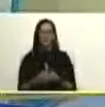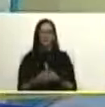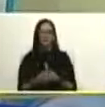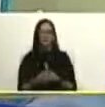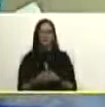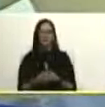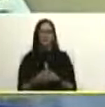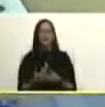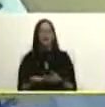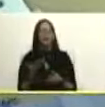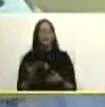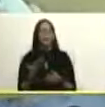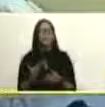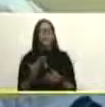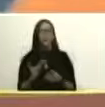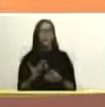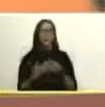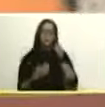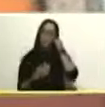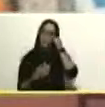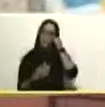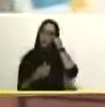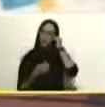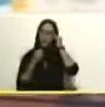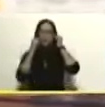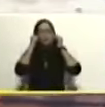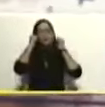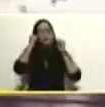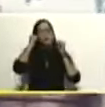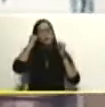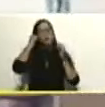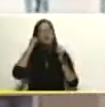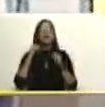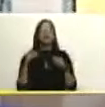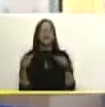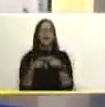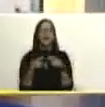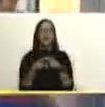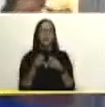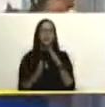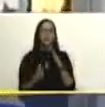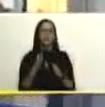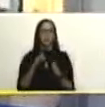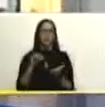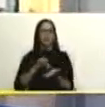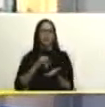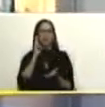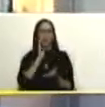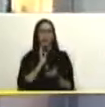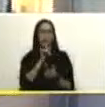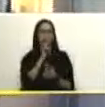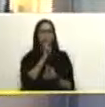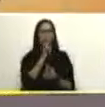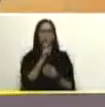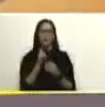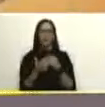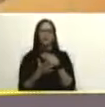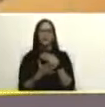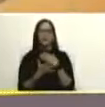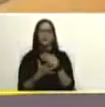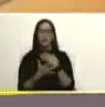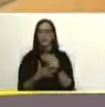la importancia, presidente, de estos equipos de robótica para los centros bolivarianos de informática y